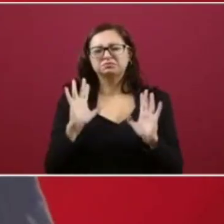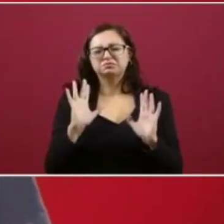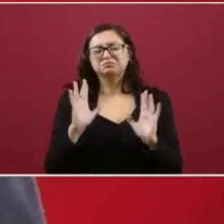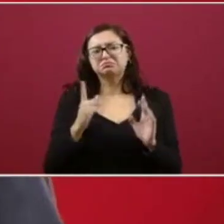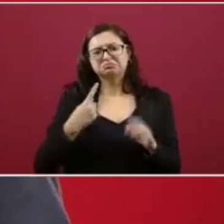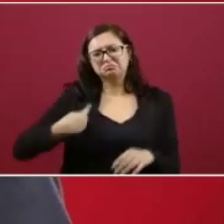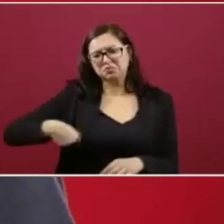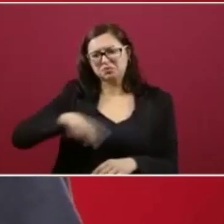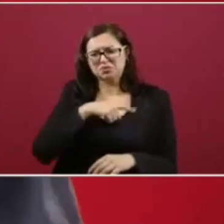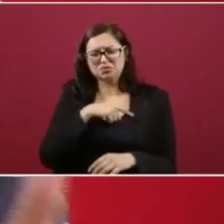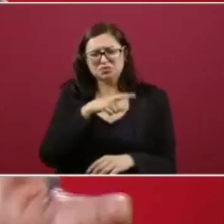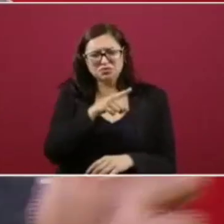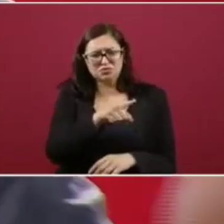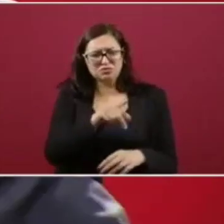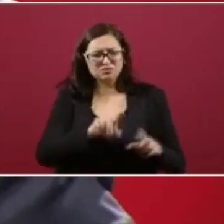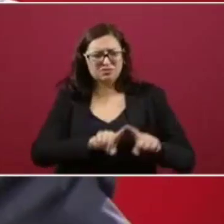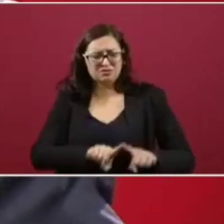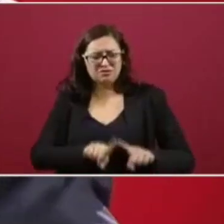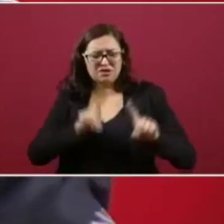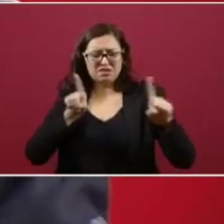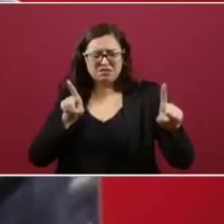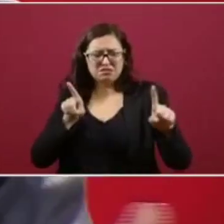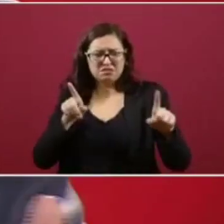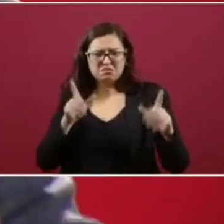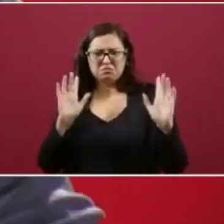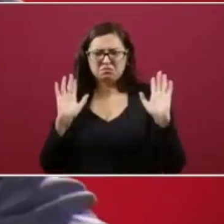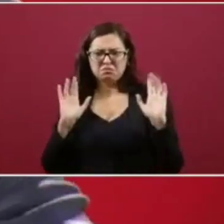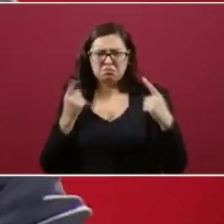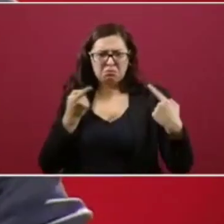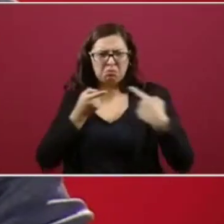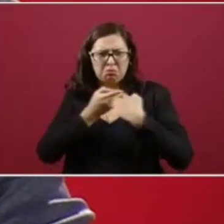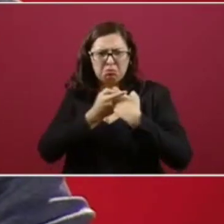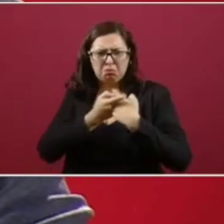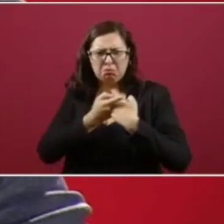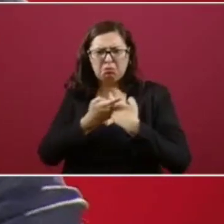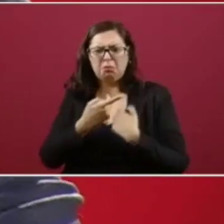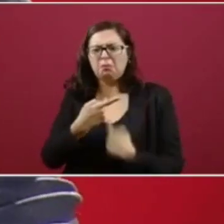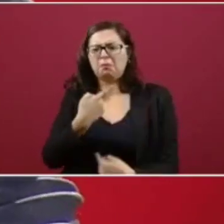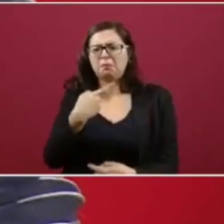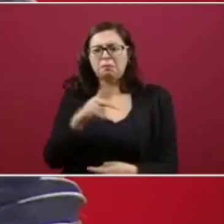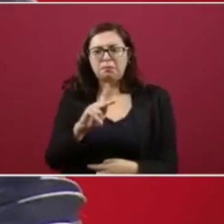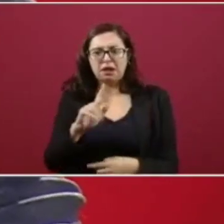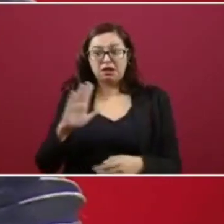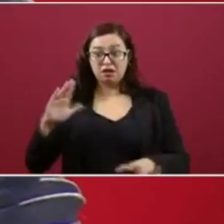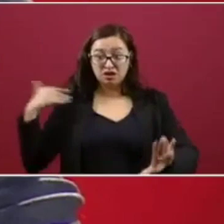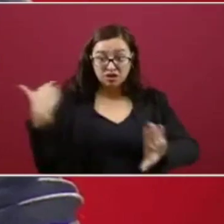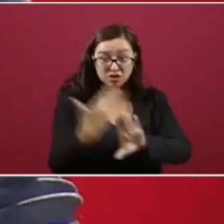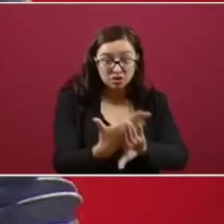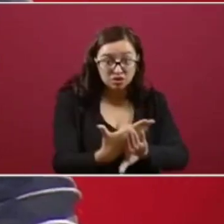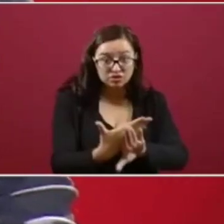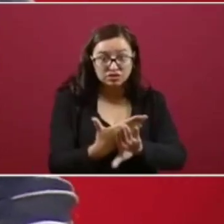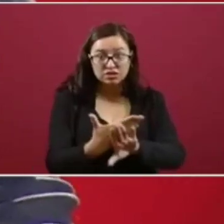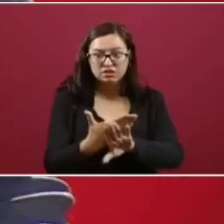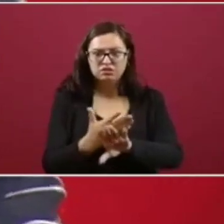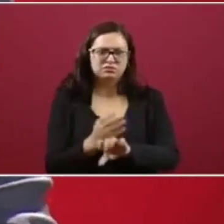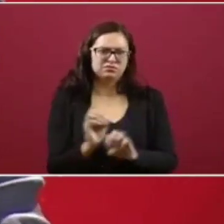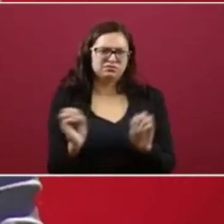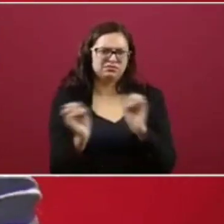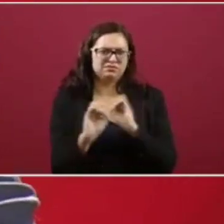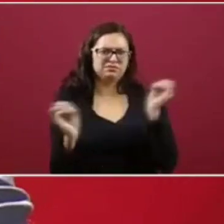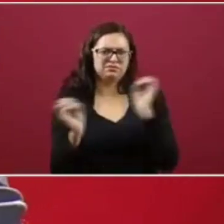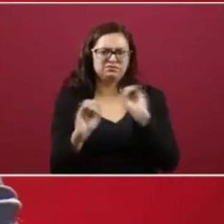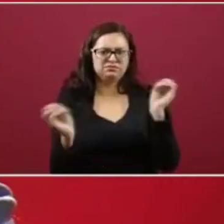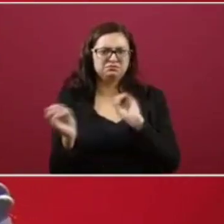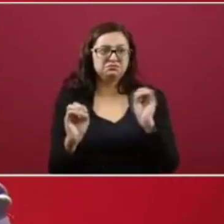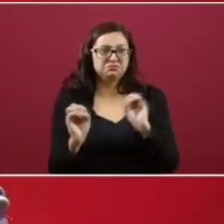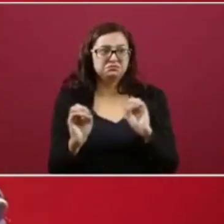Reforma, pero no vamos nosotros a perseguir a nadie. Y las diferencias que